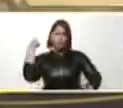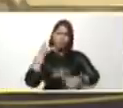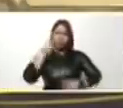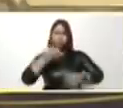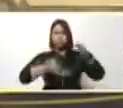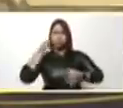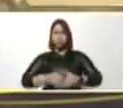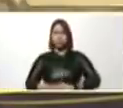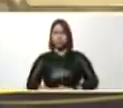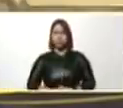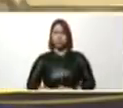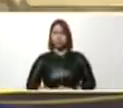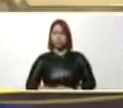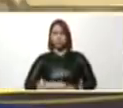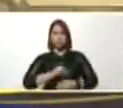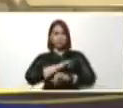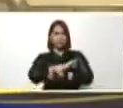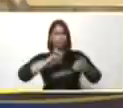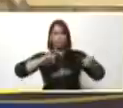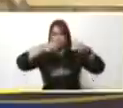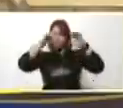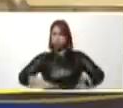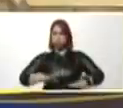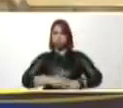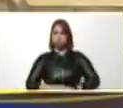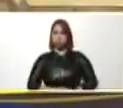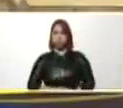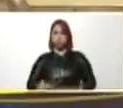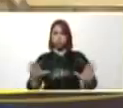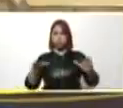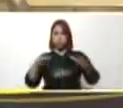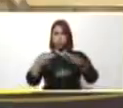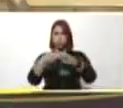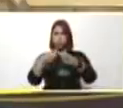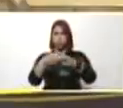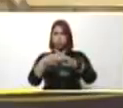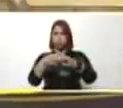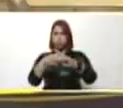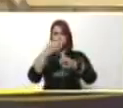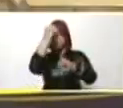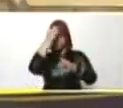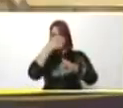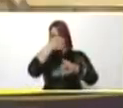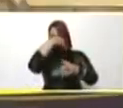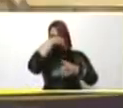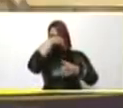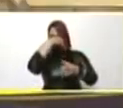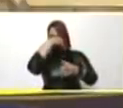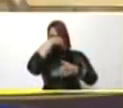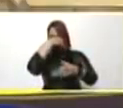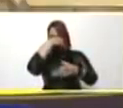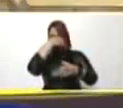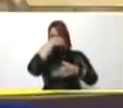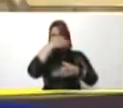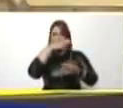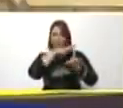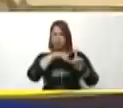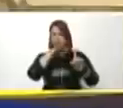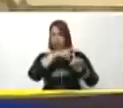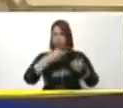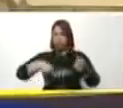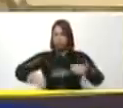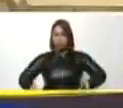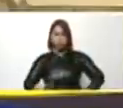¡Justicia! Ya basta de estas bandas fascinerosas, mafiosas,